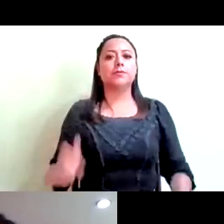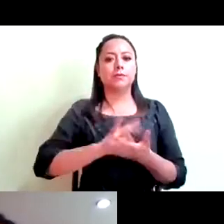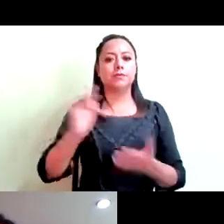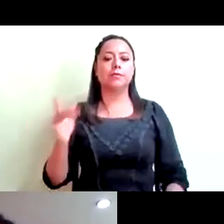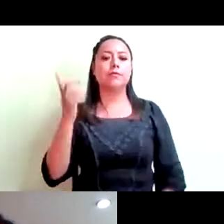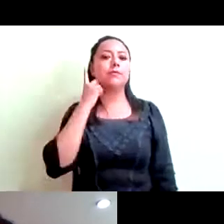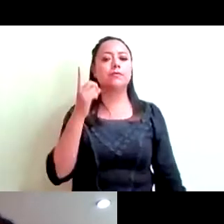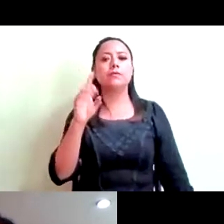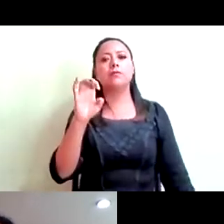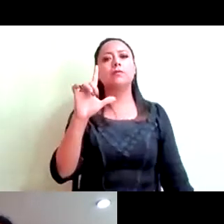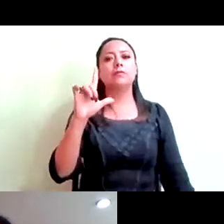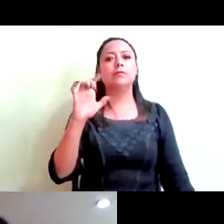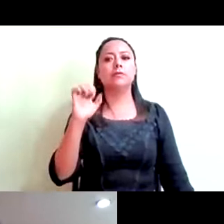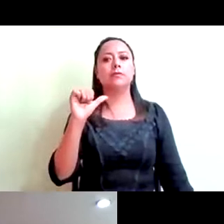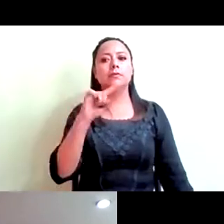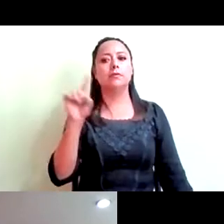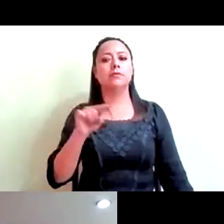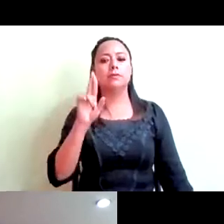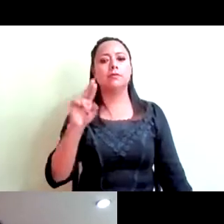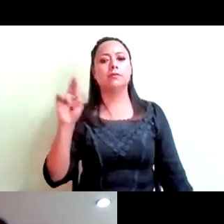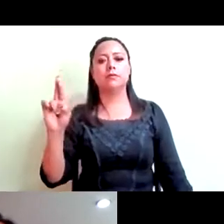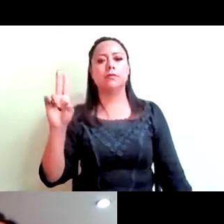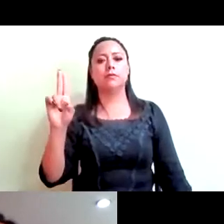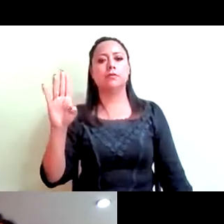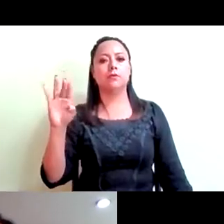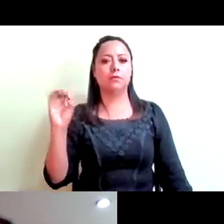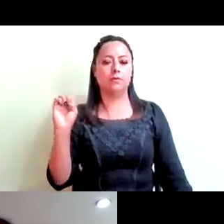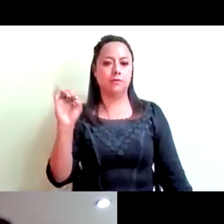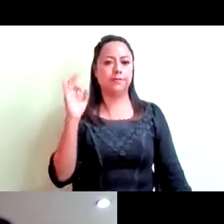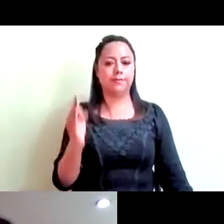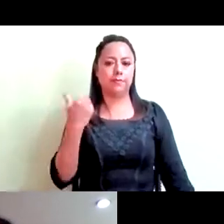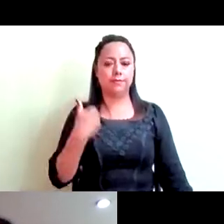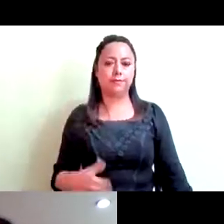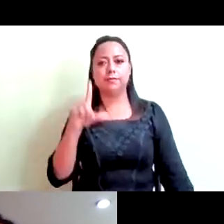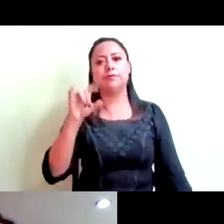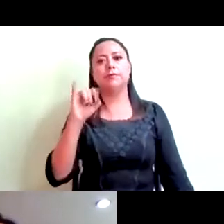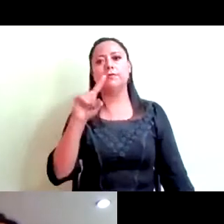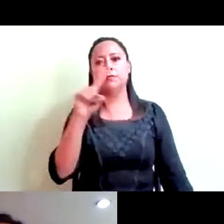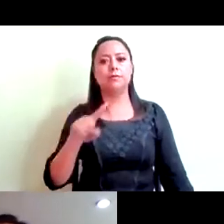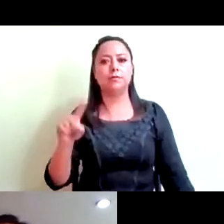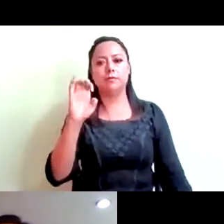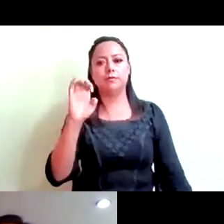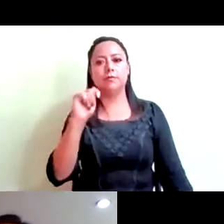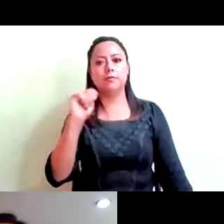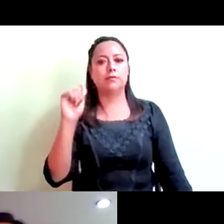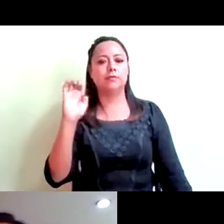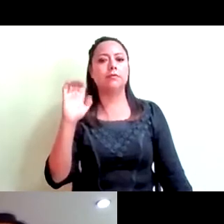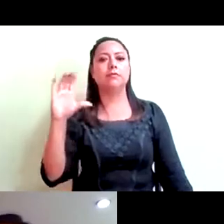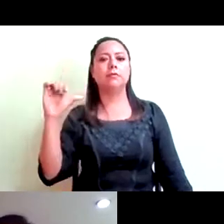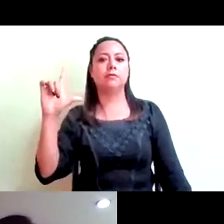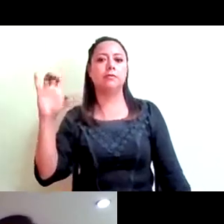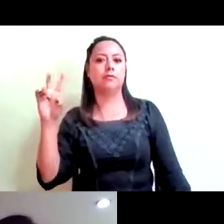favor. Gracias. La de la voz, Lizeth Clavel Sánchez, a favor. Diputada Ana Cristina Hernández Trejo.